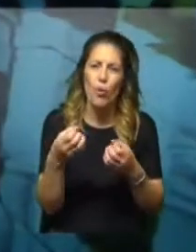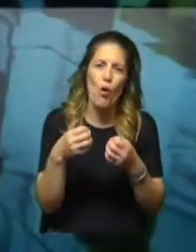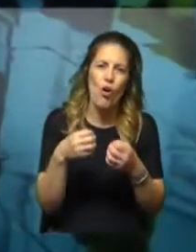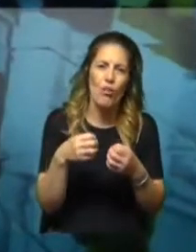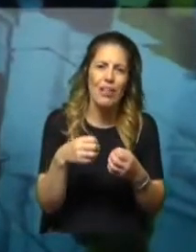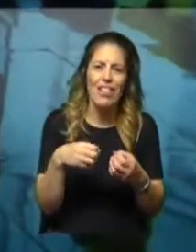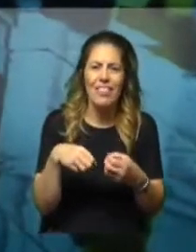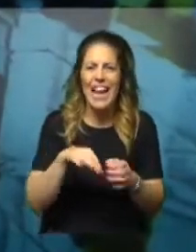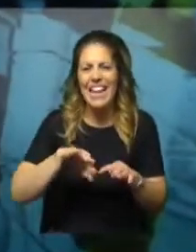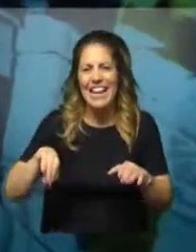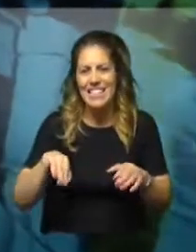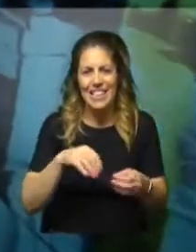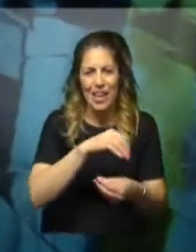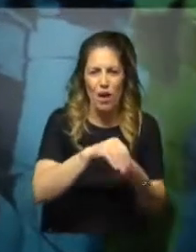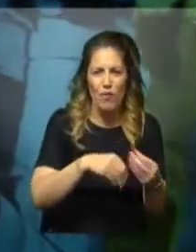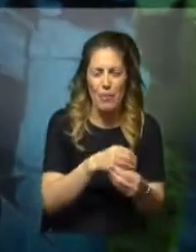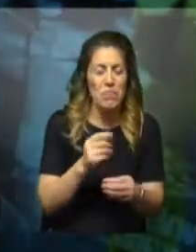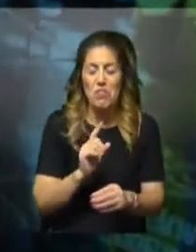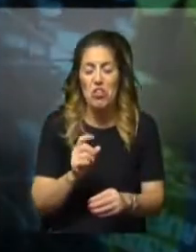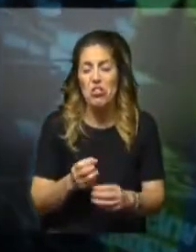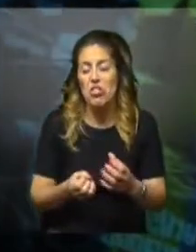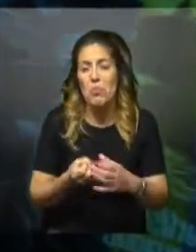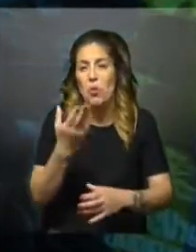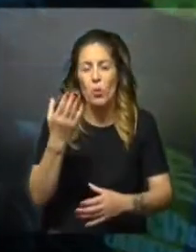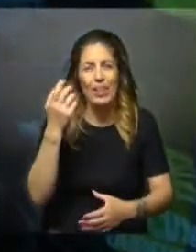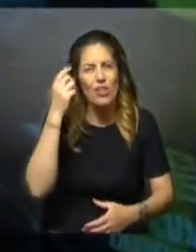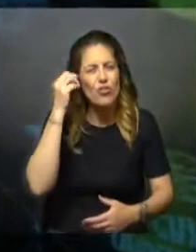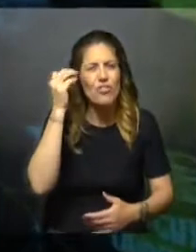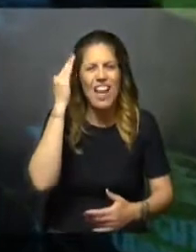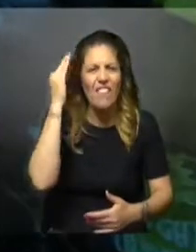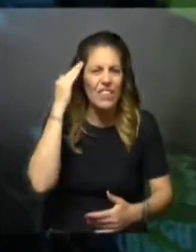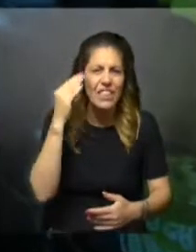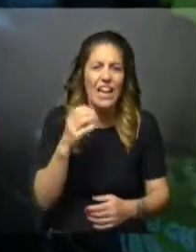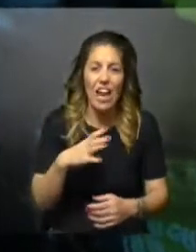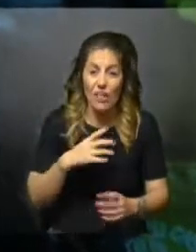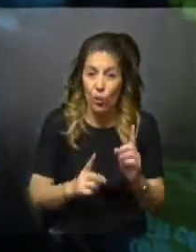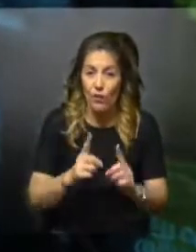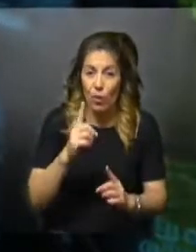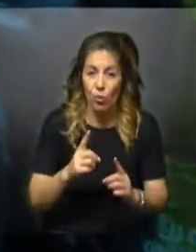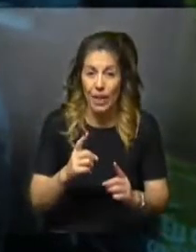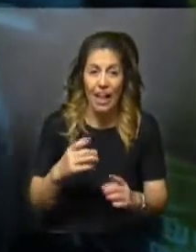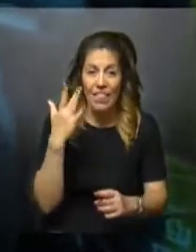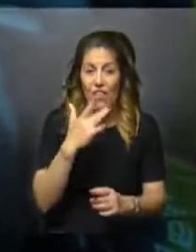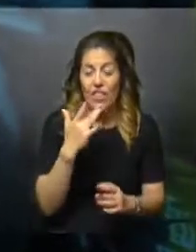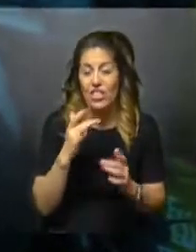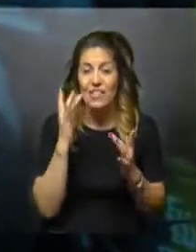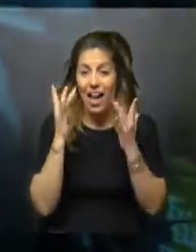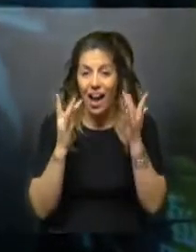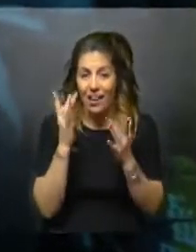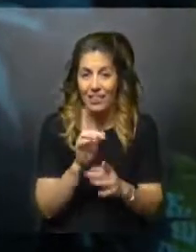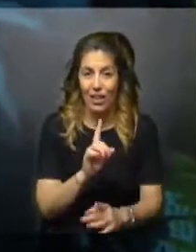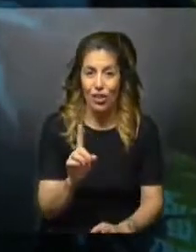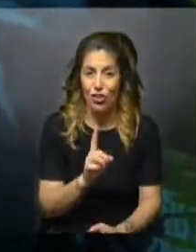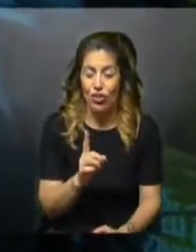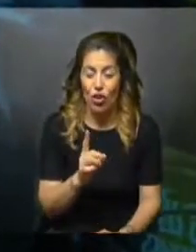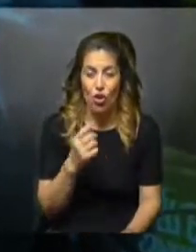no y como que no se me ocurría no se me vea no podía no sabía ni que existía una una facultad bellas artes imagínate no no